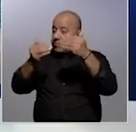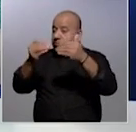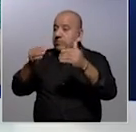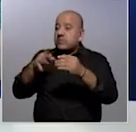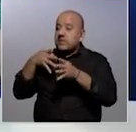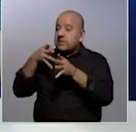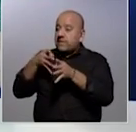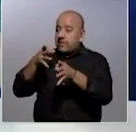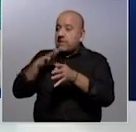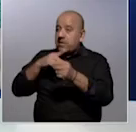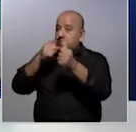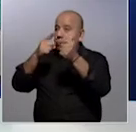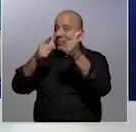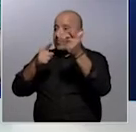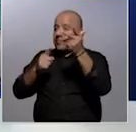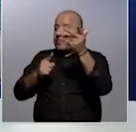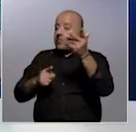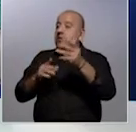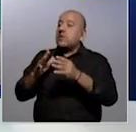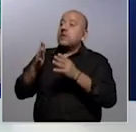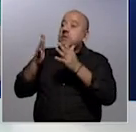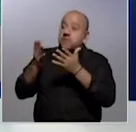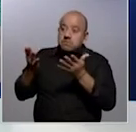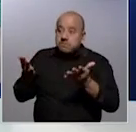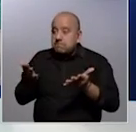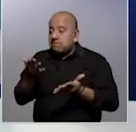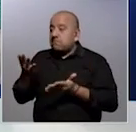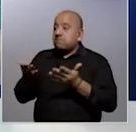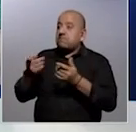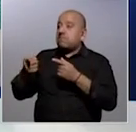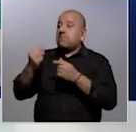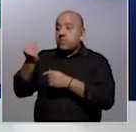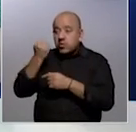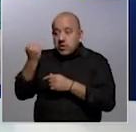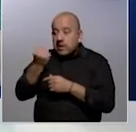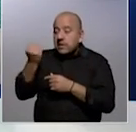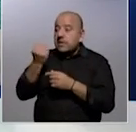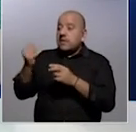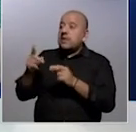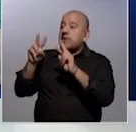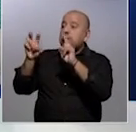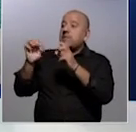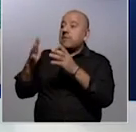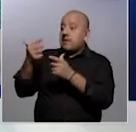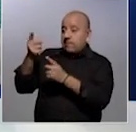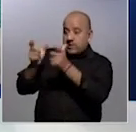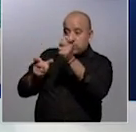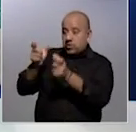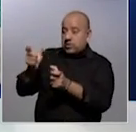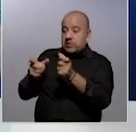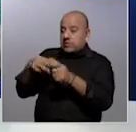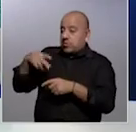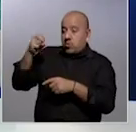que salen de lo que puede ser una mirada sumamente importante en temas civiles y